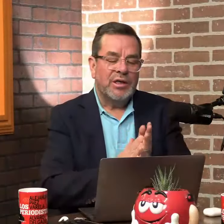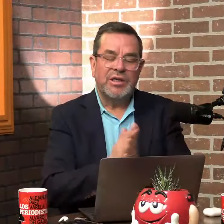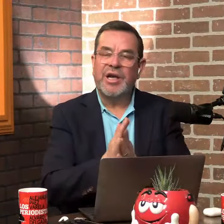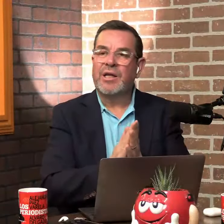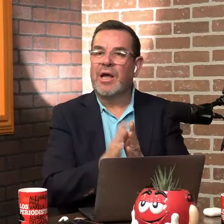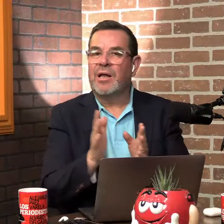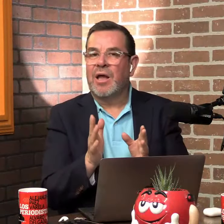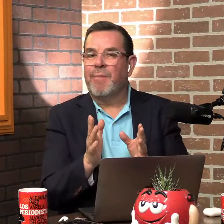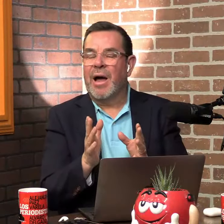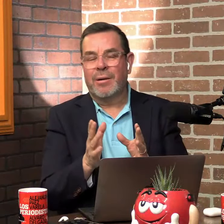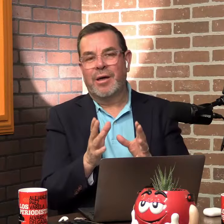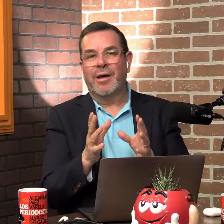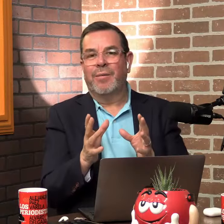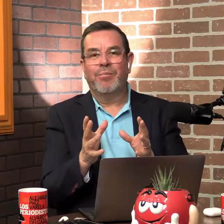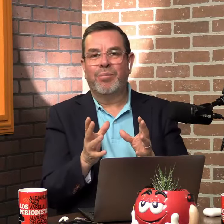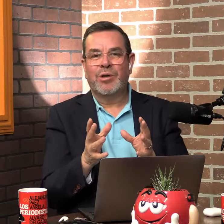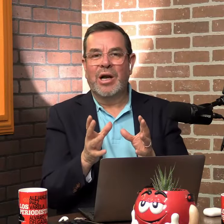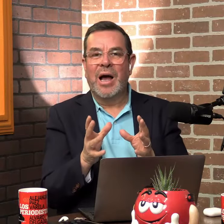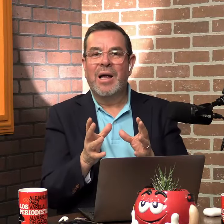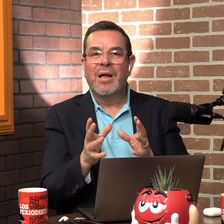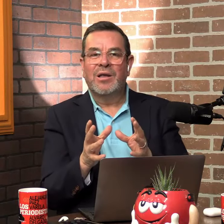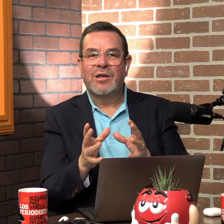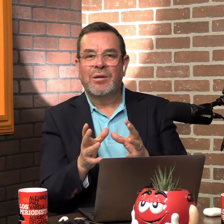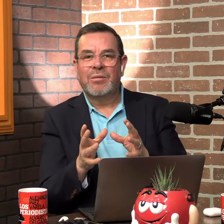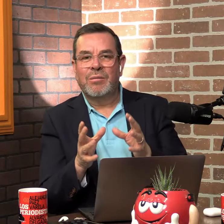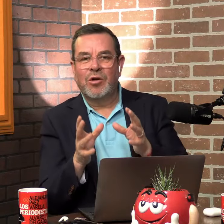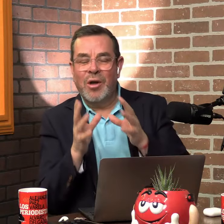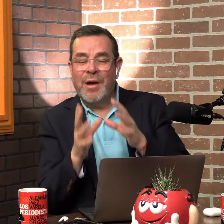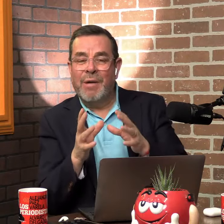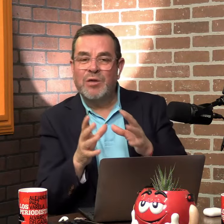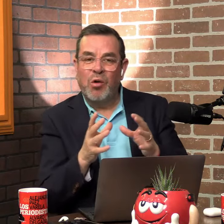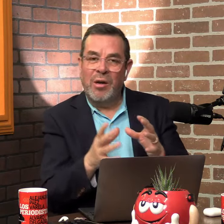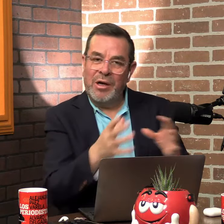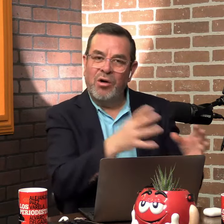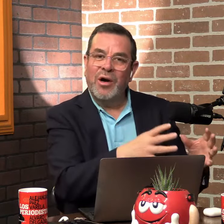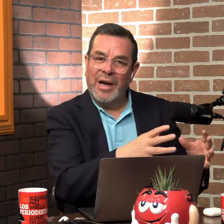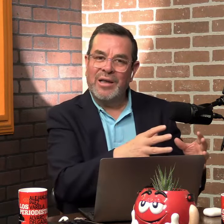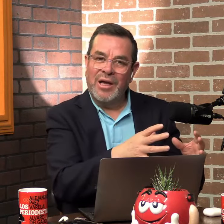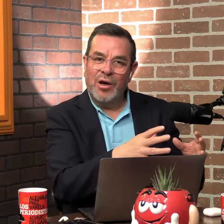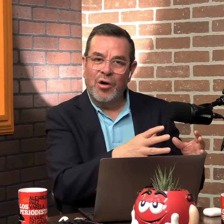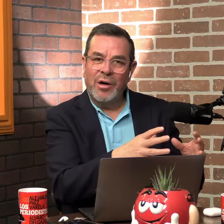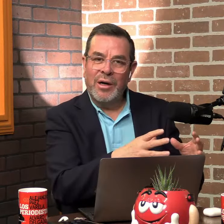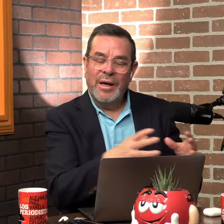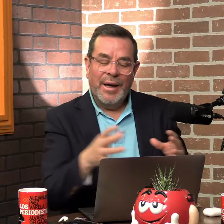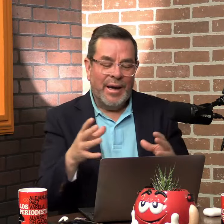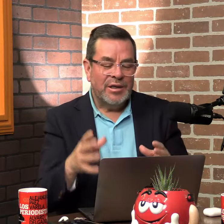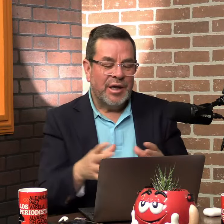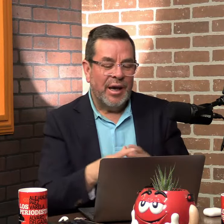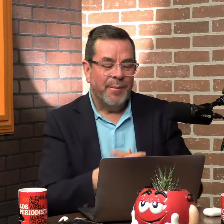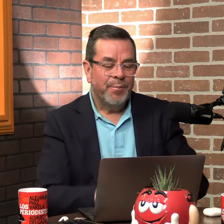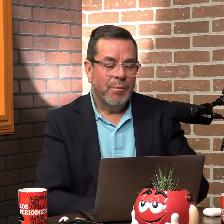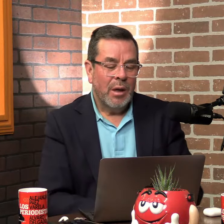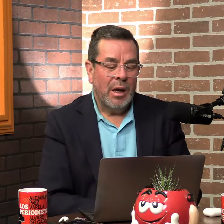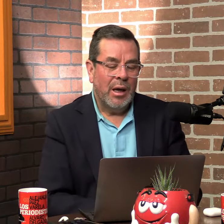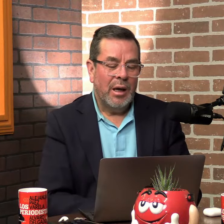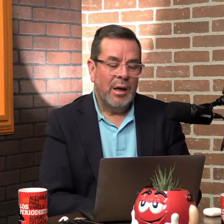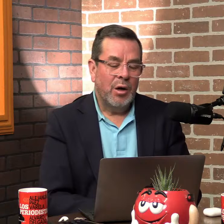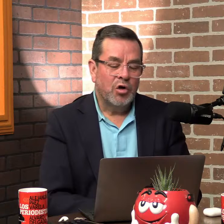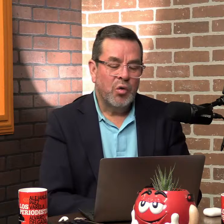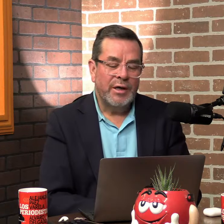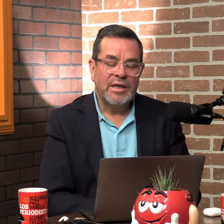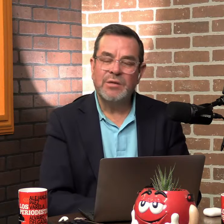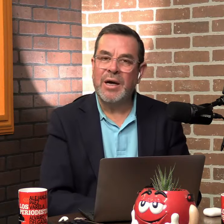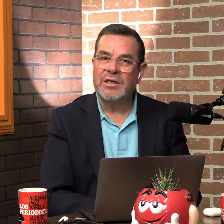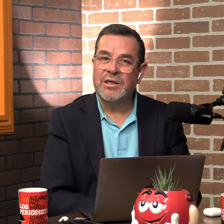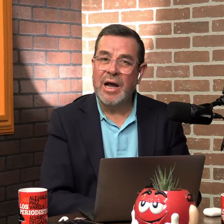punto 17, el tema que será todavía más polémico que el anterior es que